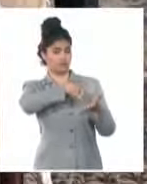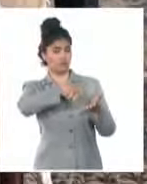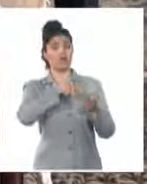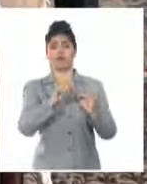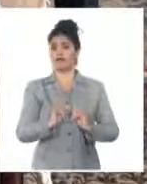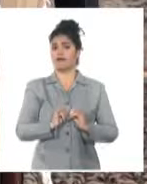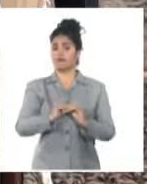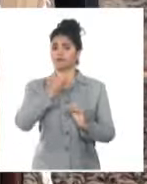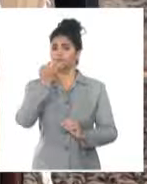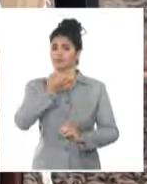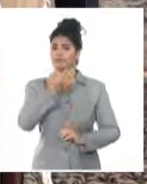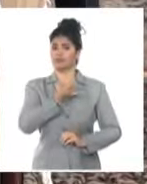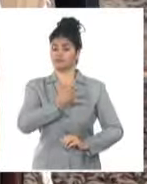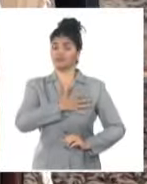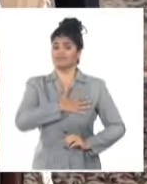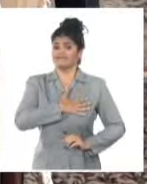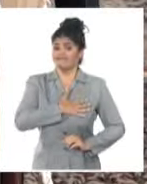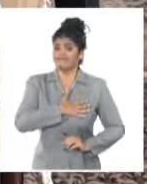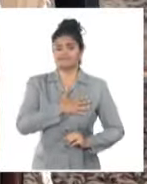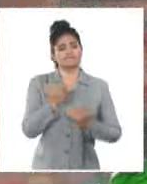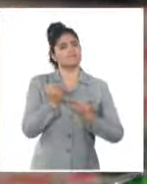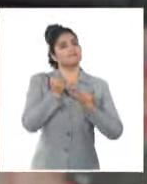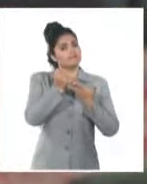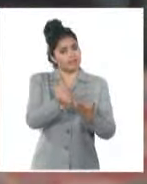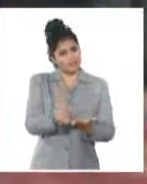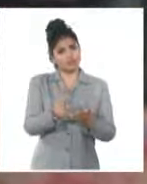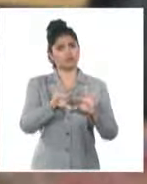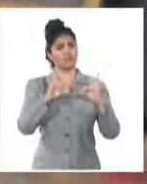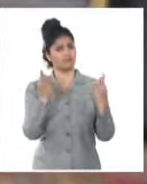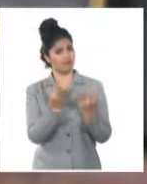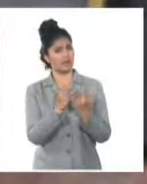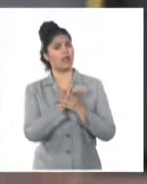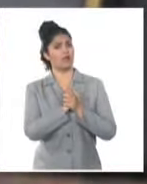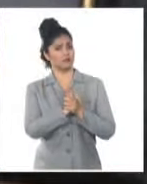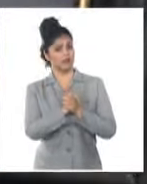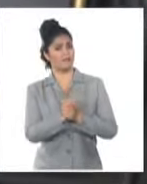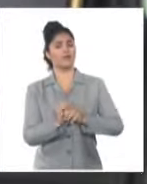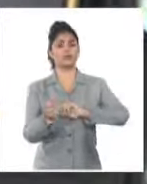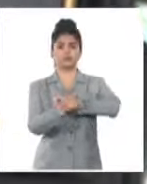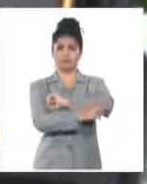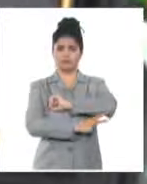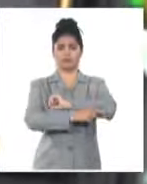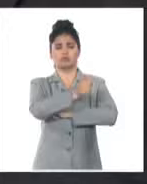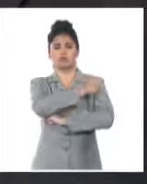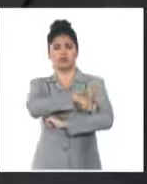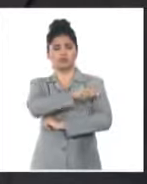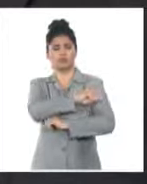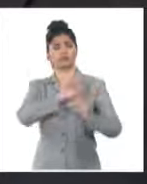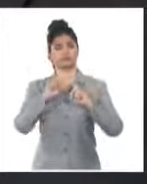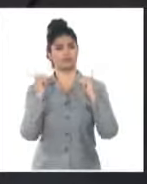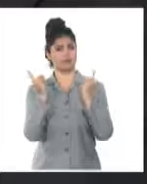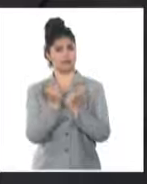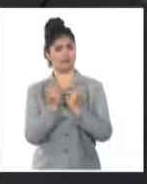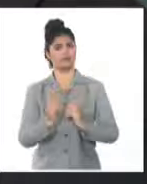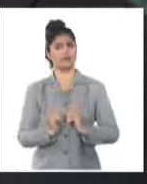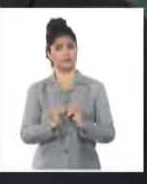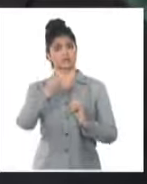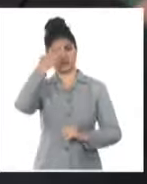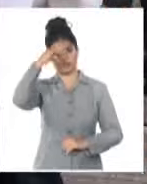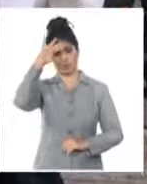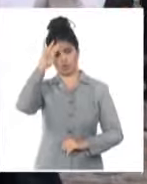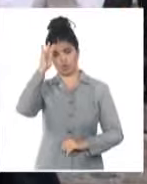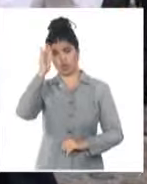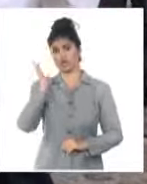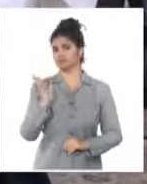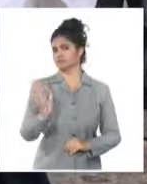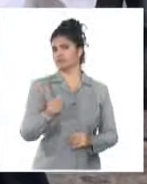su más sentido pésame y solidaridad a familiares y allegados de los fallecidos y transmitió el apoyo de Cuba al pueblo iraní en